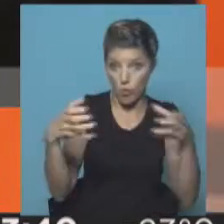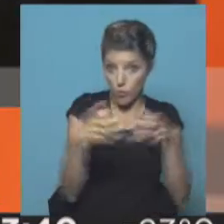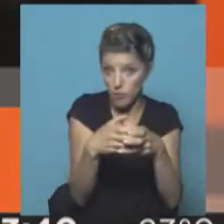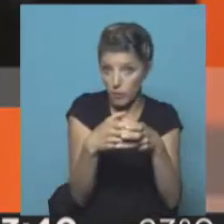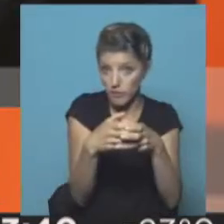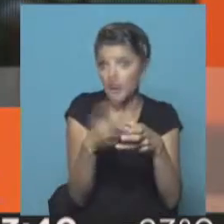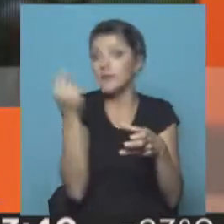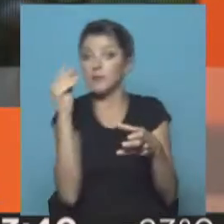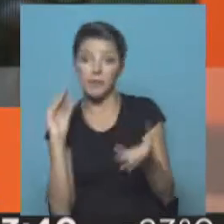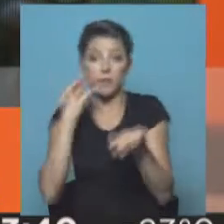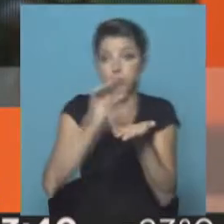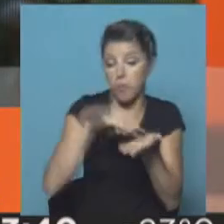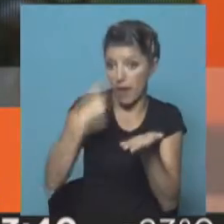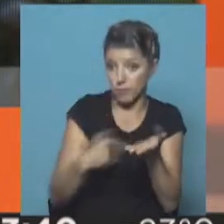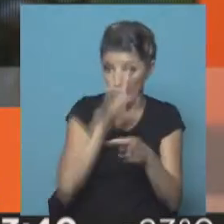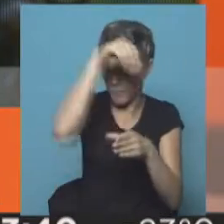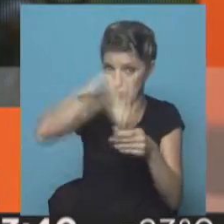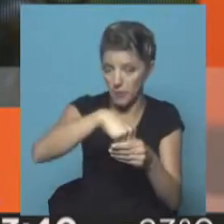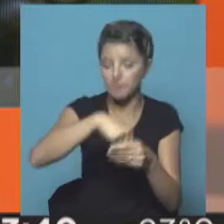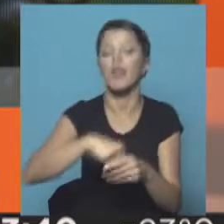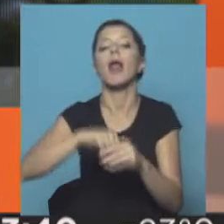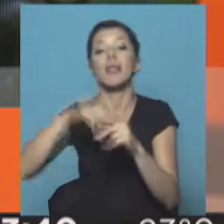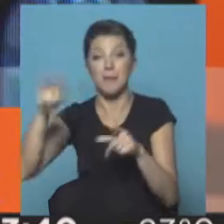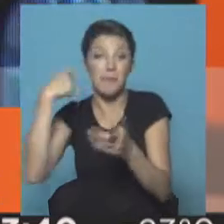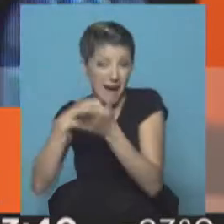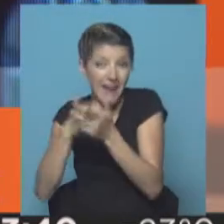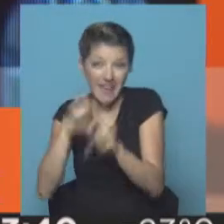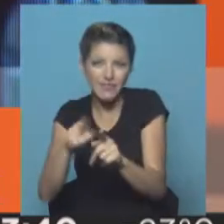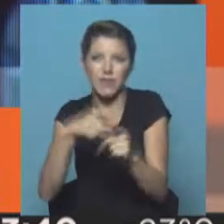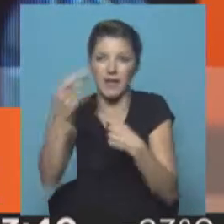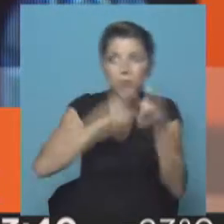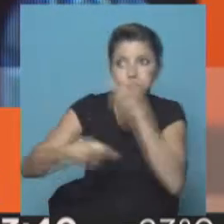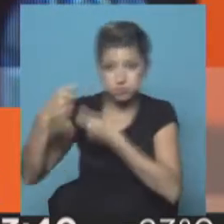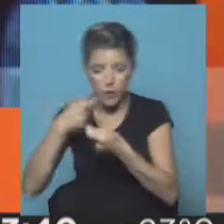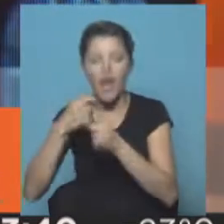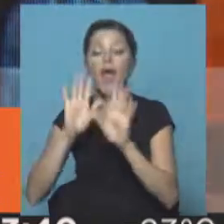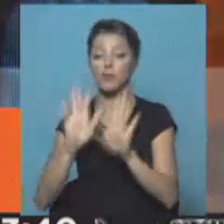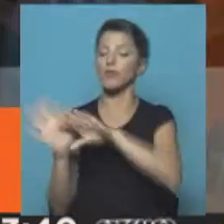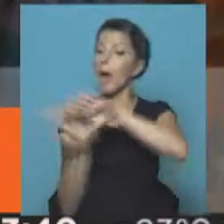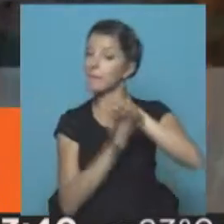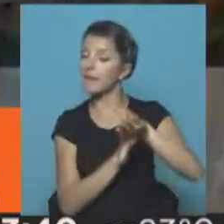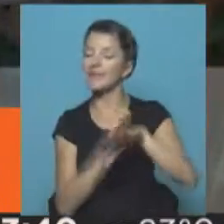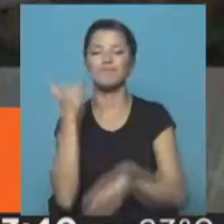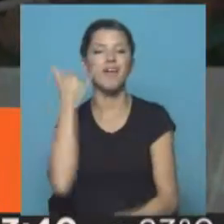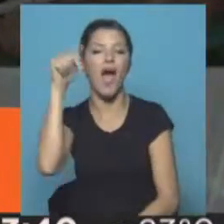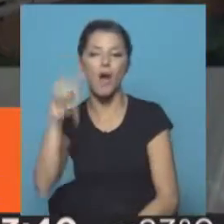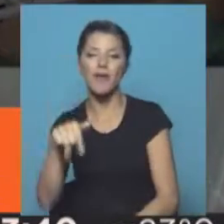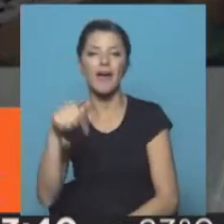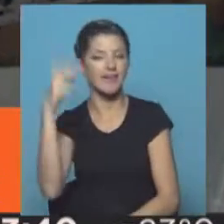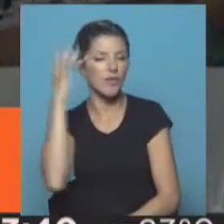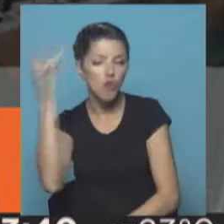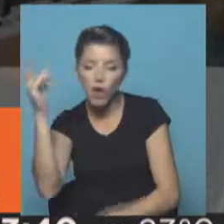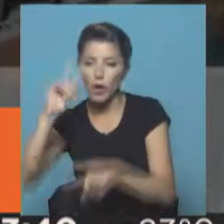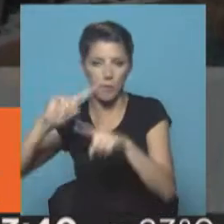los productos que entran. Además, Venezuela, por otro lado, esto ya es subjetivo, ideológico, político y no tanto